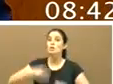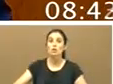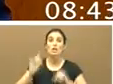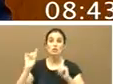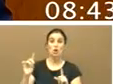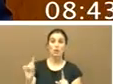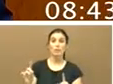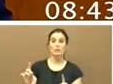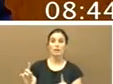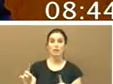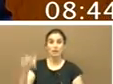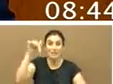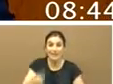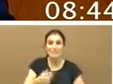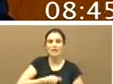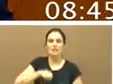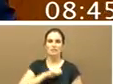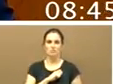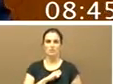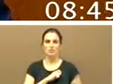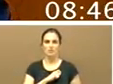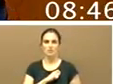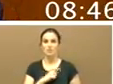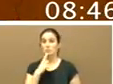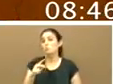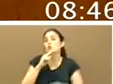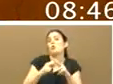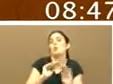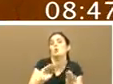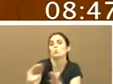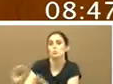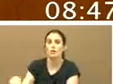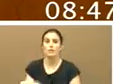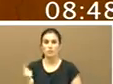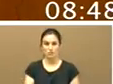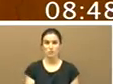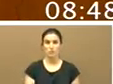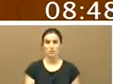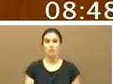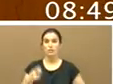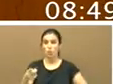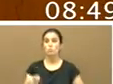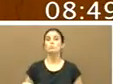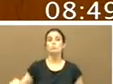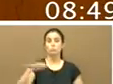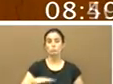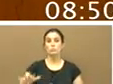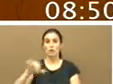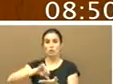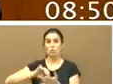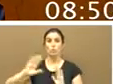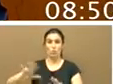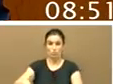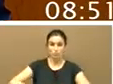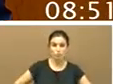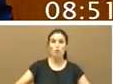que aquí en España, digo, le cito a ustedes, conquistador de su localidad, todavía en Panamá,